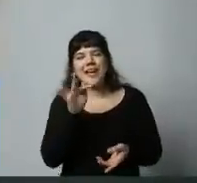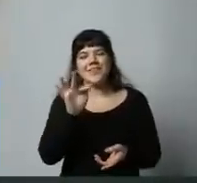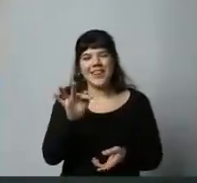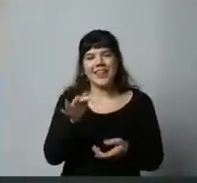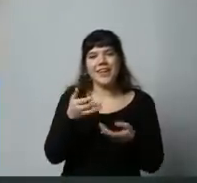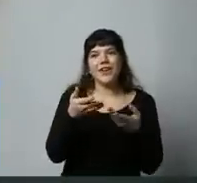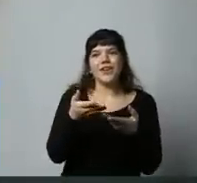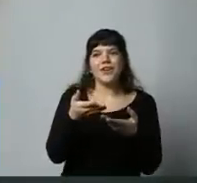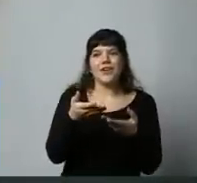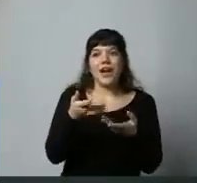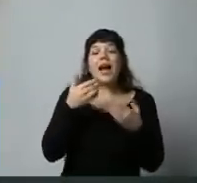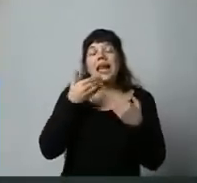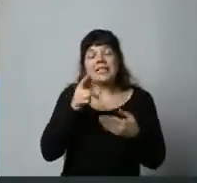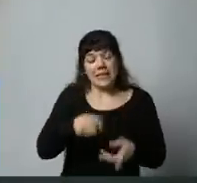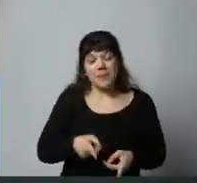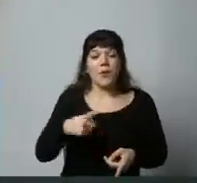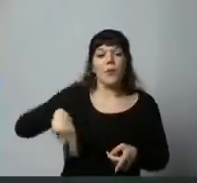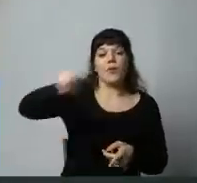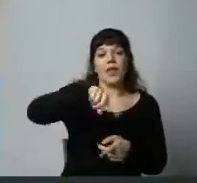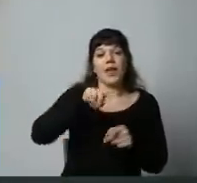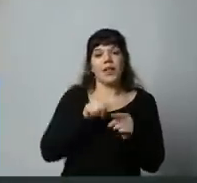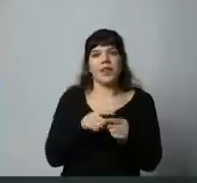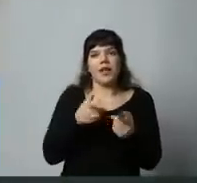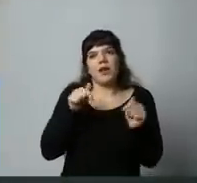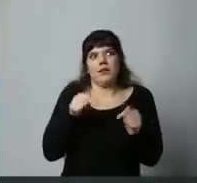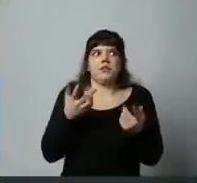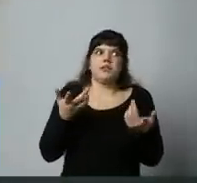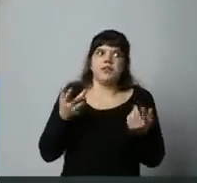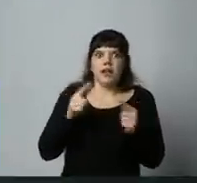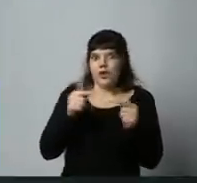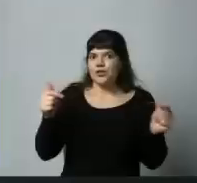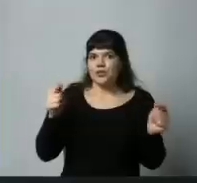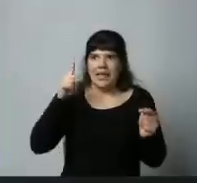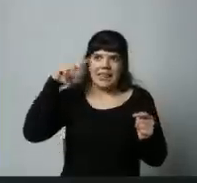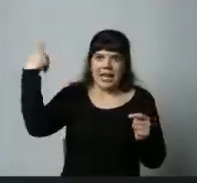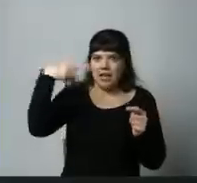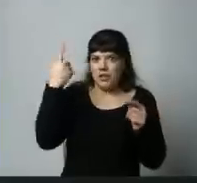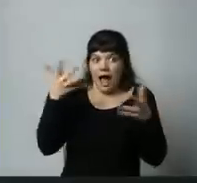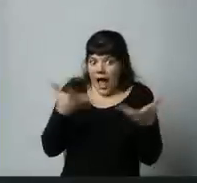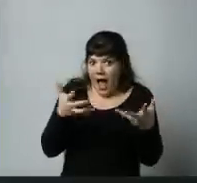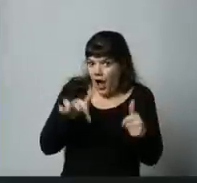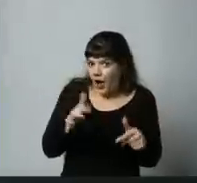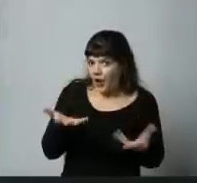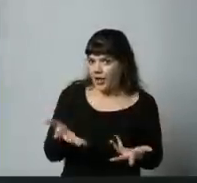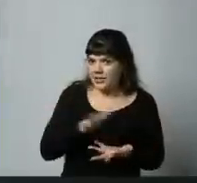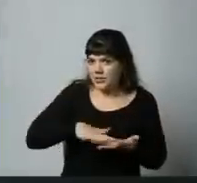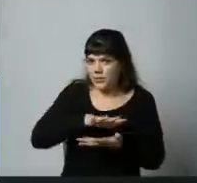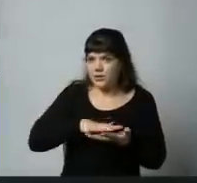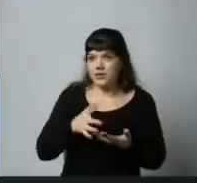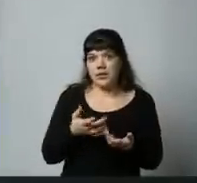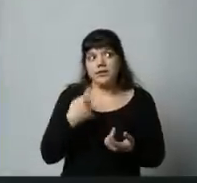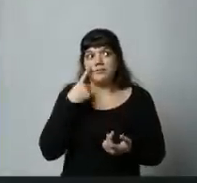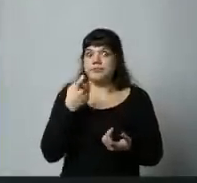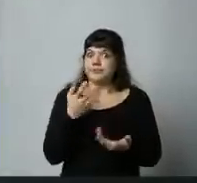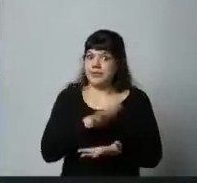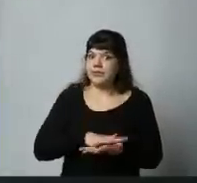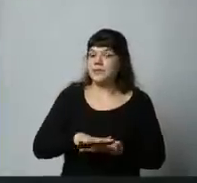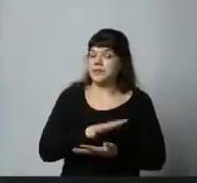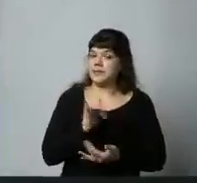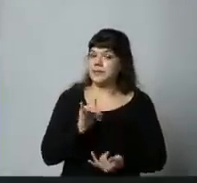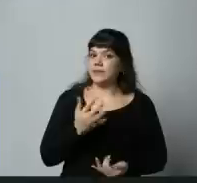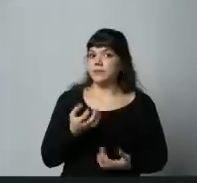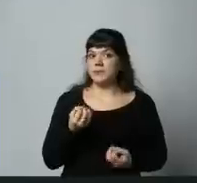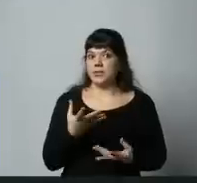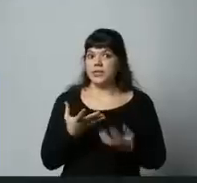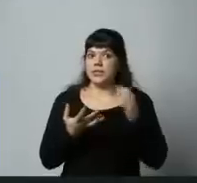jurkovic gracias a ustedes esto es una cosa del panorama internacional actual que hay que tener en cuenta hay que tener en cuenta porque